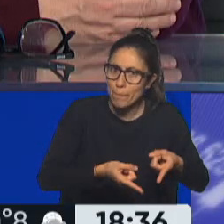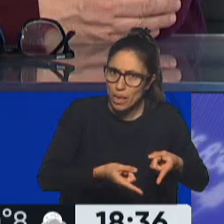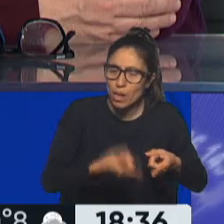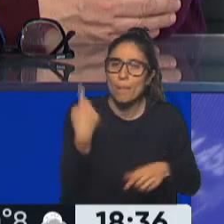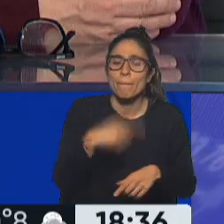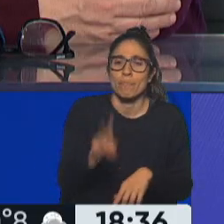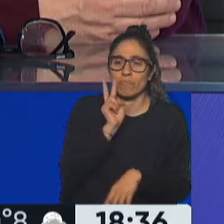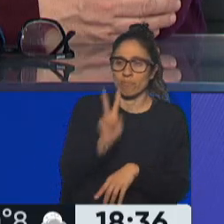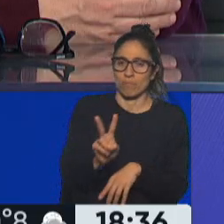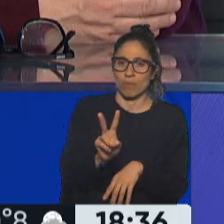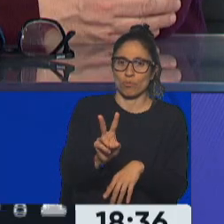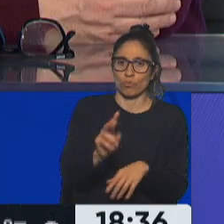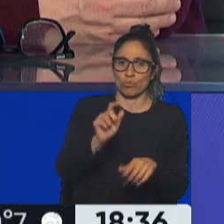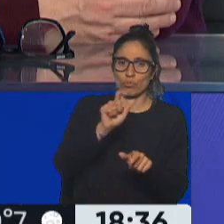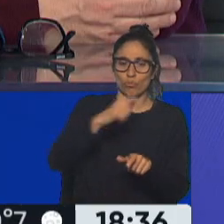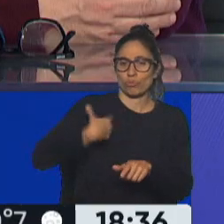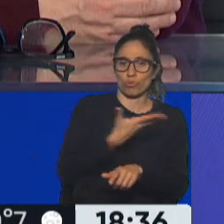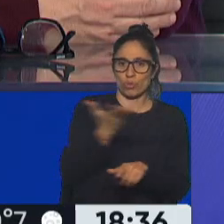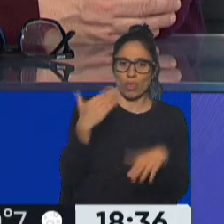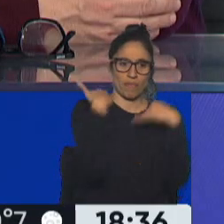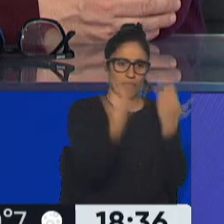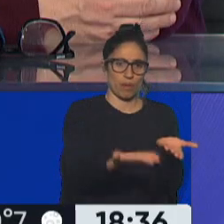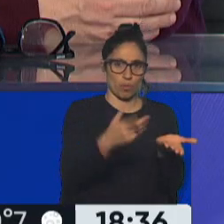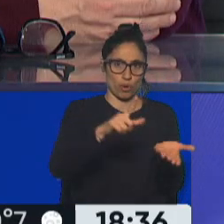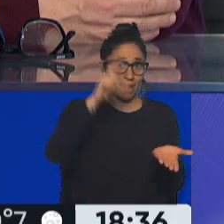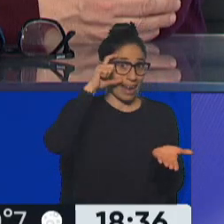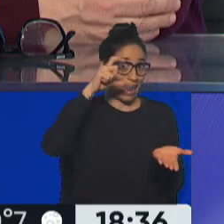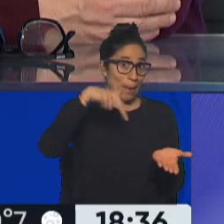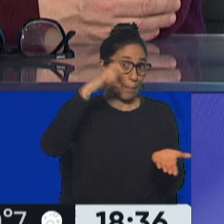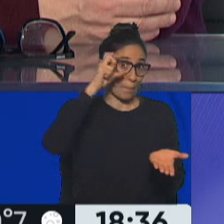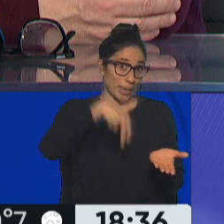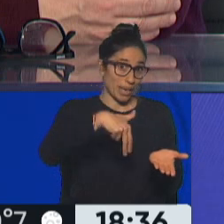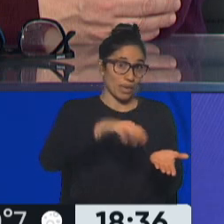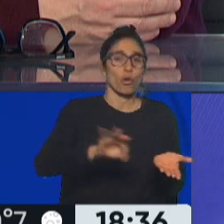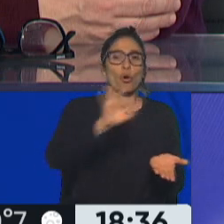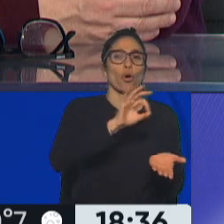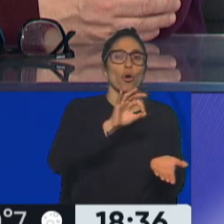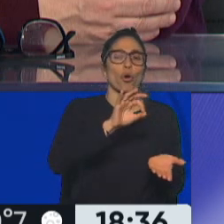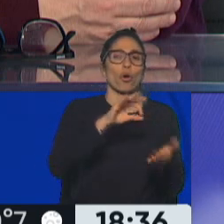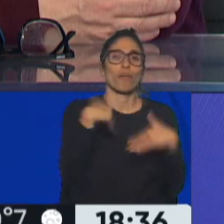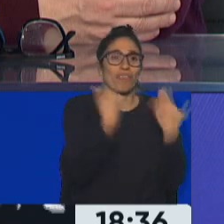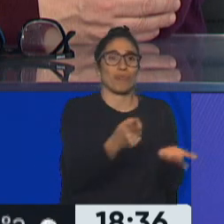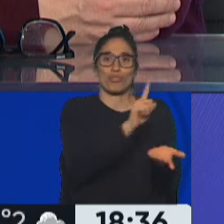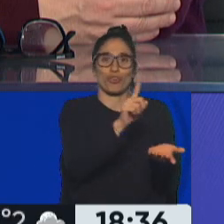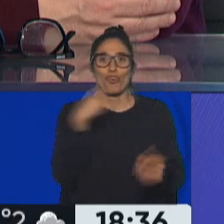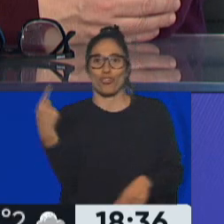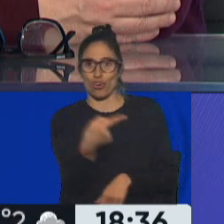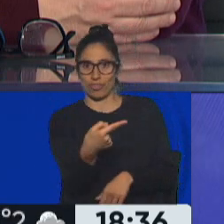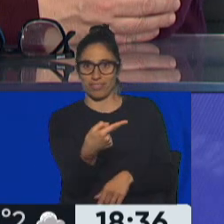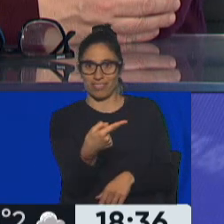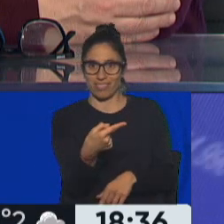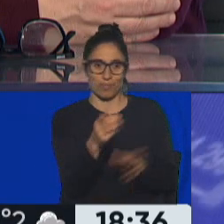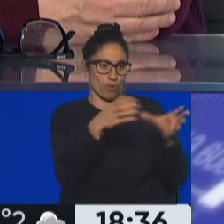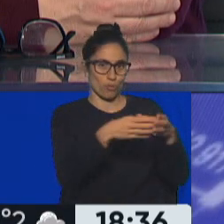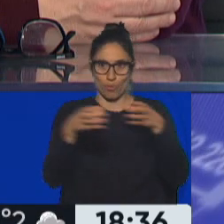Le Pen o al partido de Le Pen y quienes no. Pero lo que quería preguntarte en realidad es este joven, porque creo que tiene apenas 28 años, 28